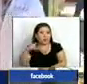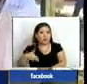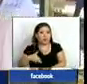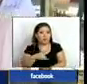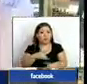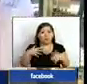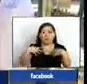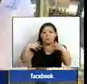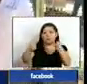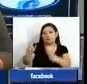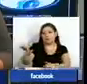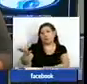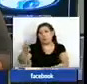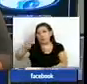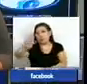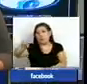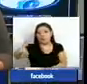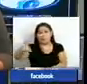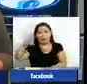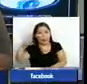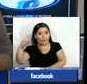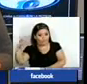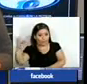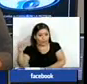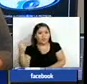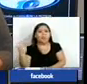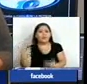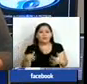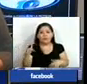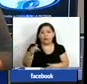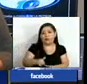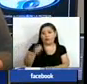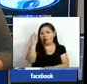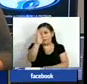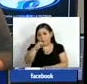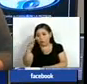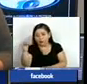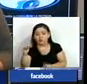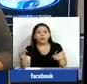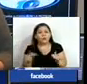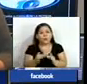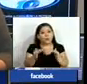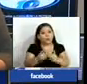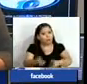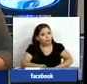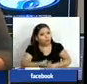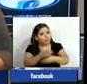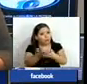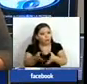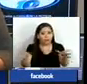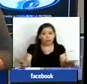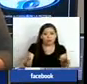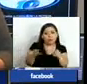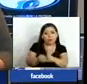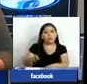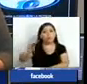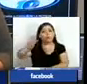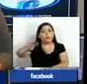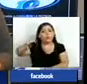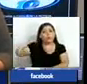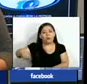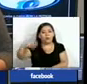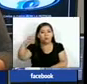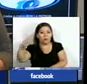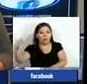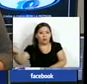de Salud, son más de 2.500 ya en nuestro país. Además, afirman de que hay un total de más de 2.000 personas